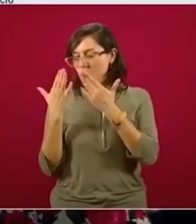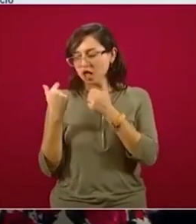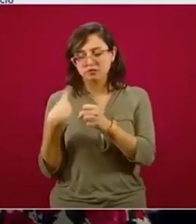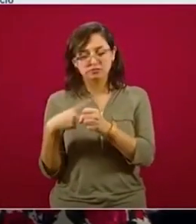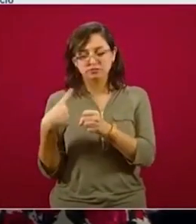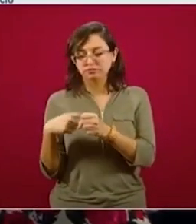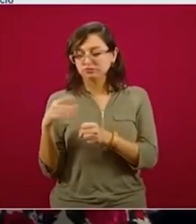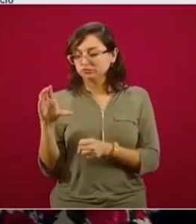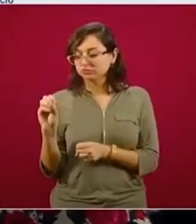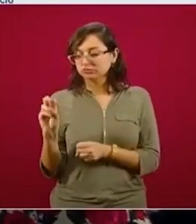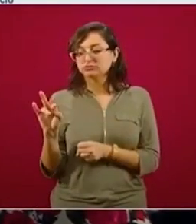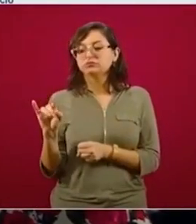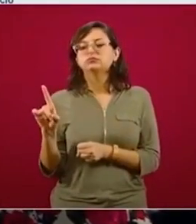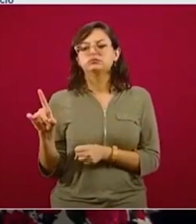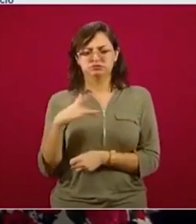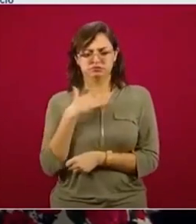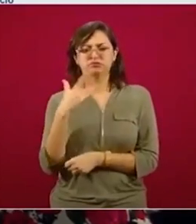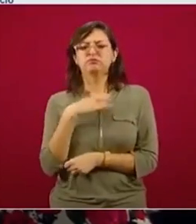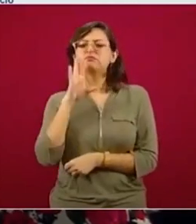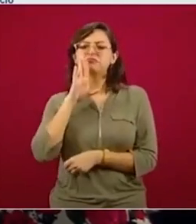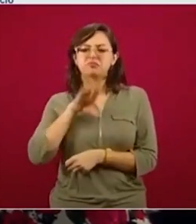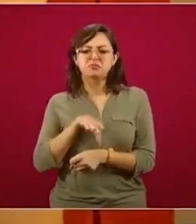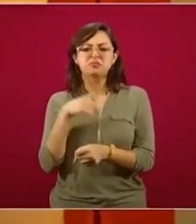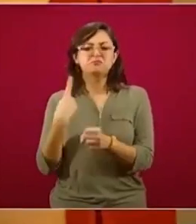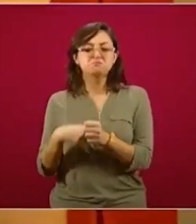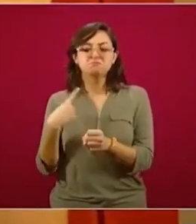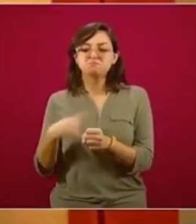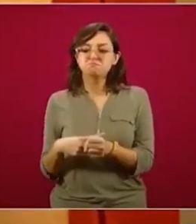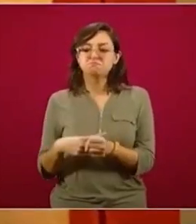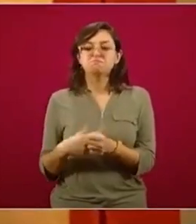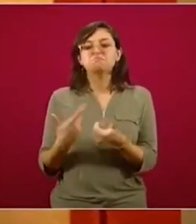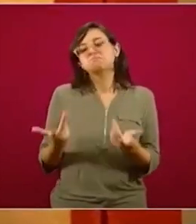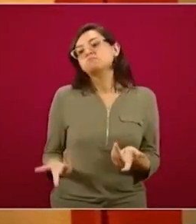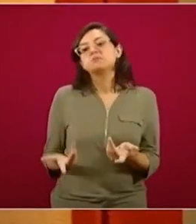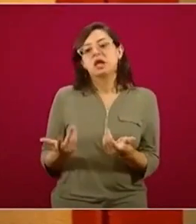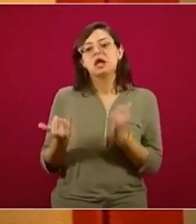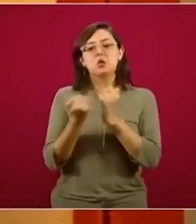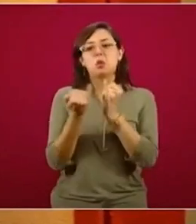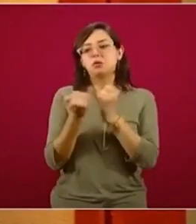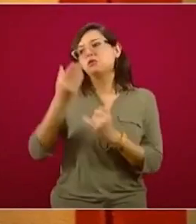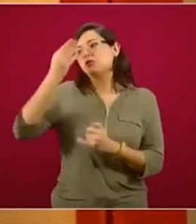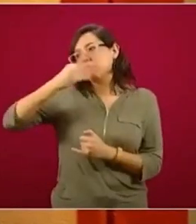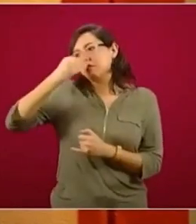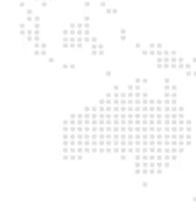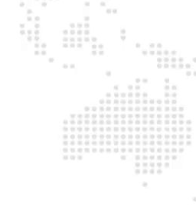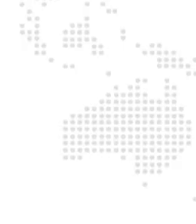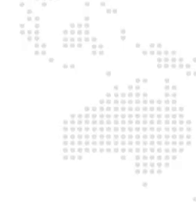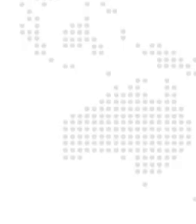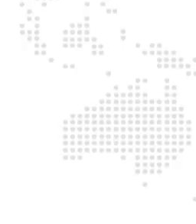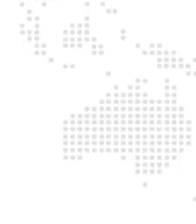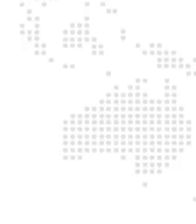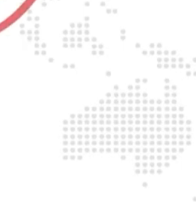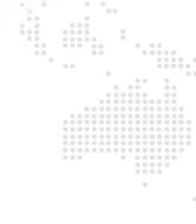aunque tenían los síntomas característicos de kobe que son comunes a varias otras infecciones respiratorias